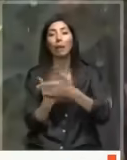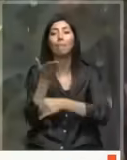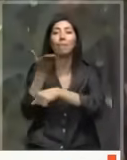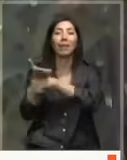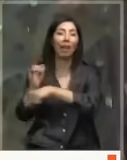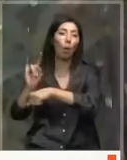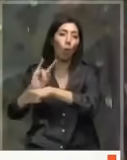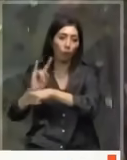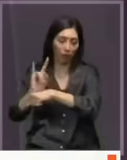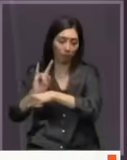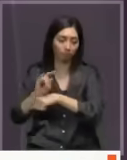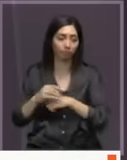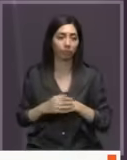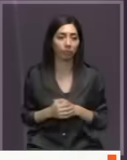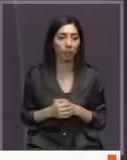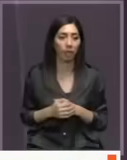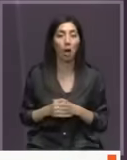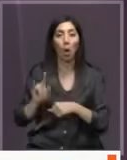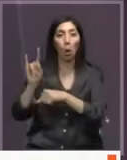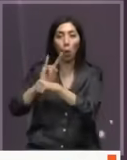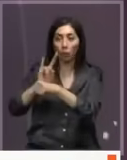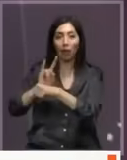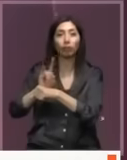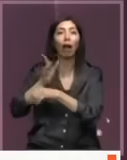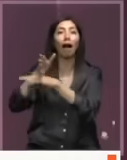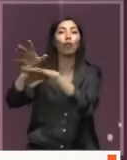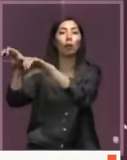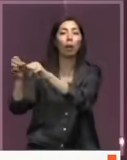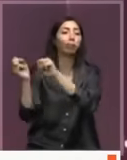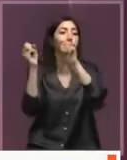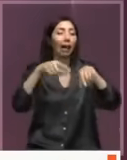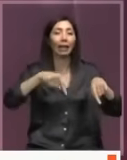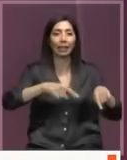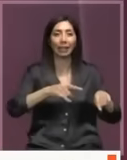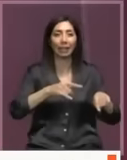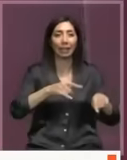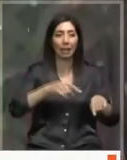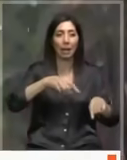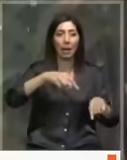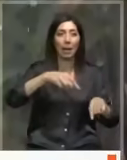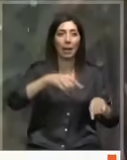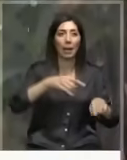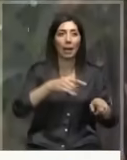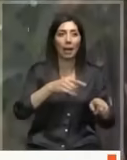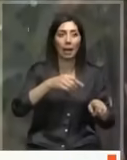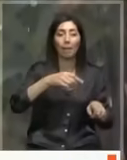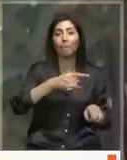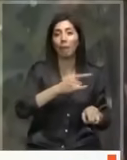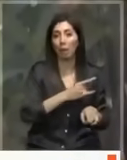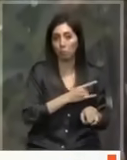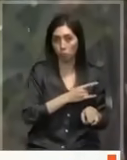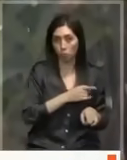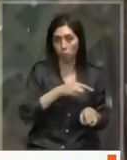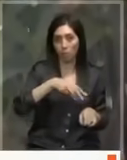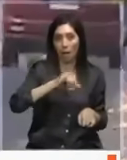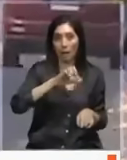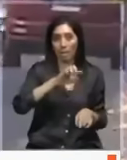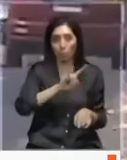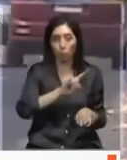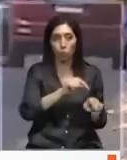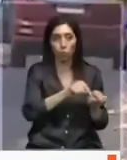de la Juan Pablo y la dejó acá en Maipú. Y eso fue lo que hizo el Uber. Consiguió mi número para